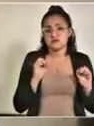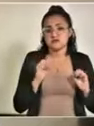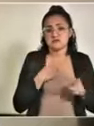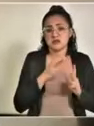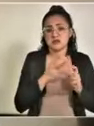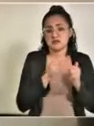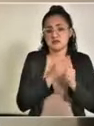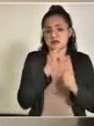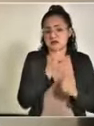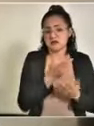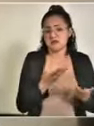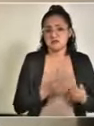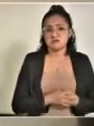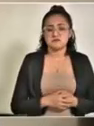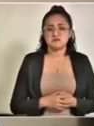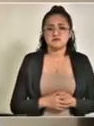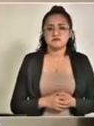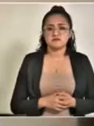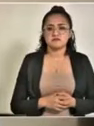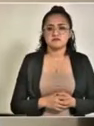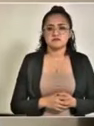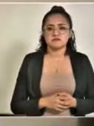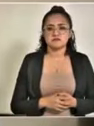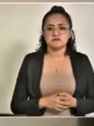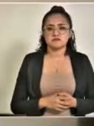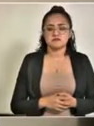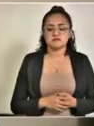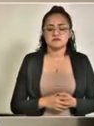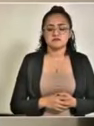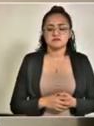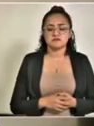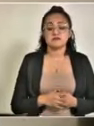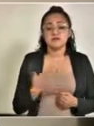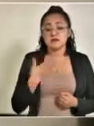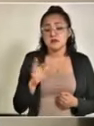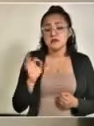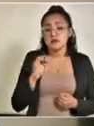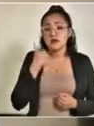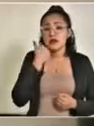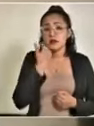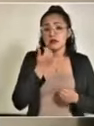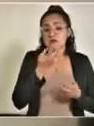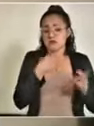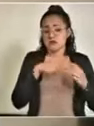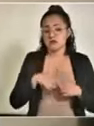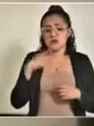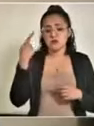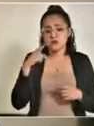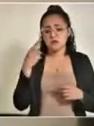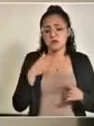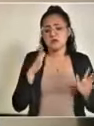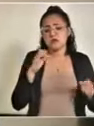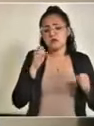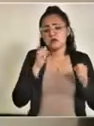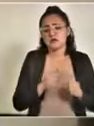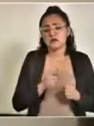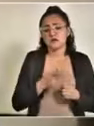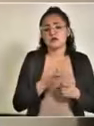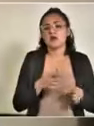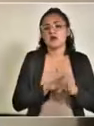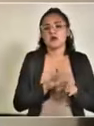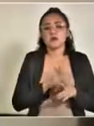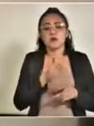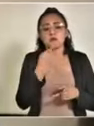no he hablado con él, así es que si decide estar por Puebla, seguramente su equipo no